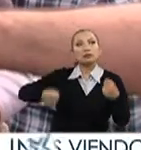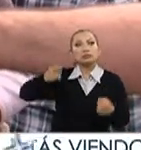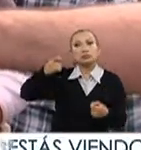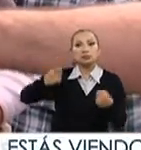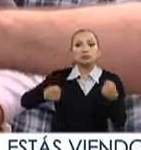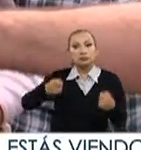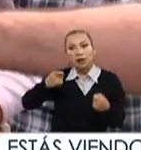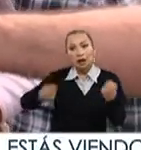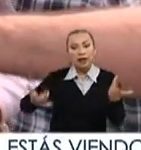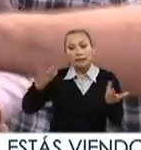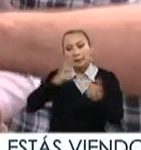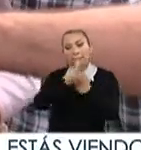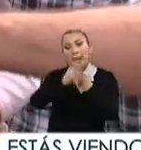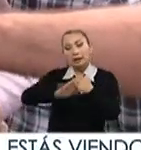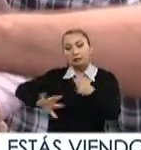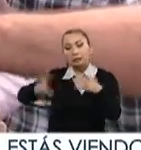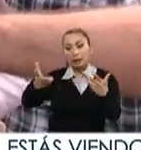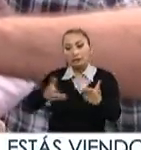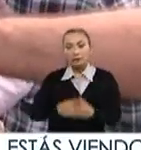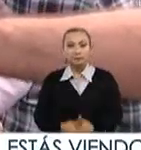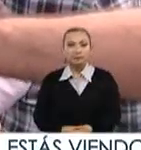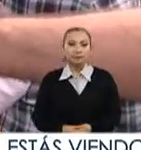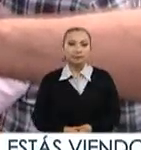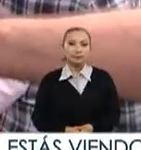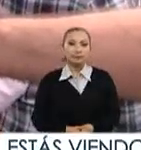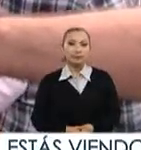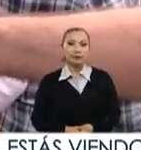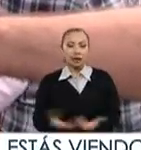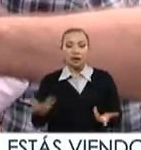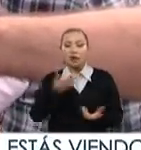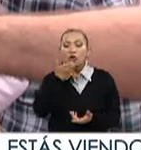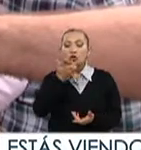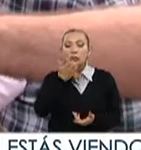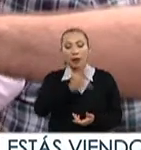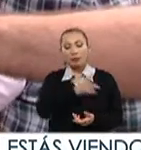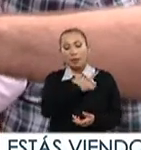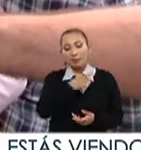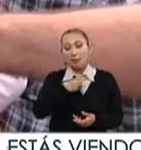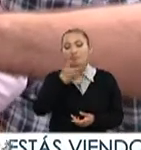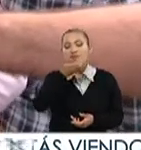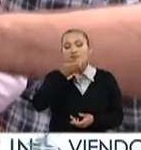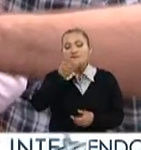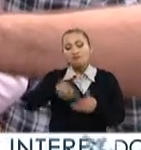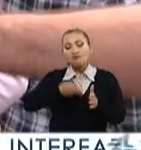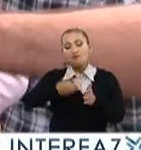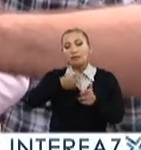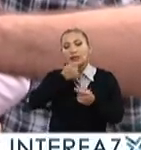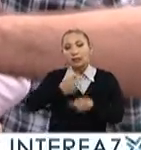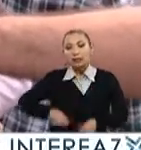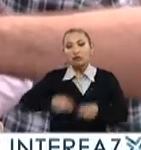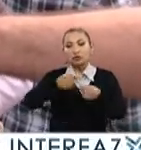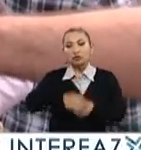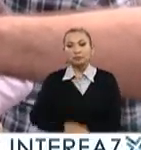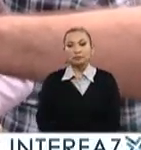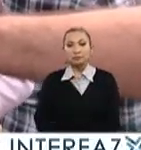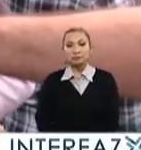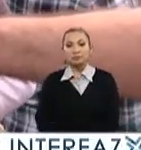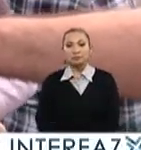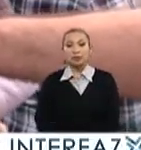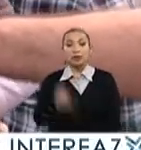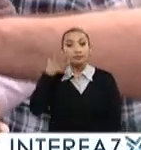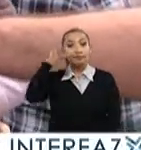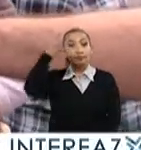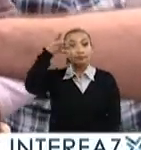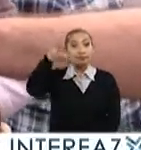que en el país se hace y las costumbres que deben de tener ellos como niños y que